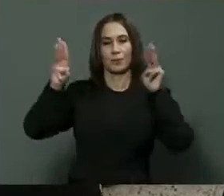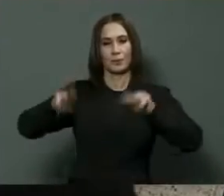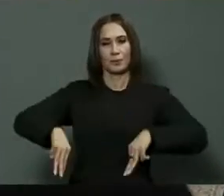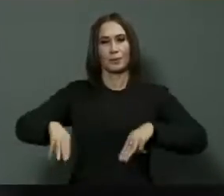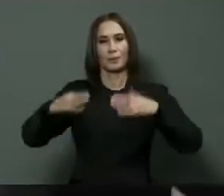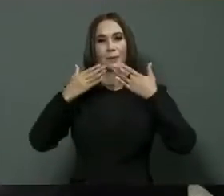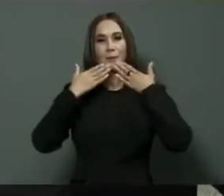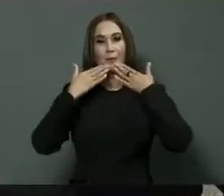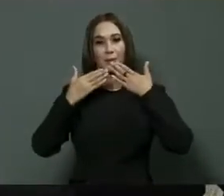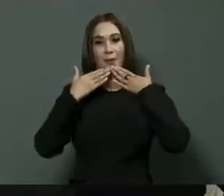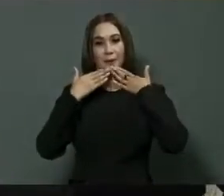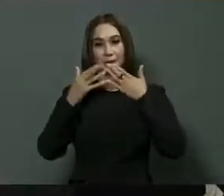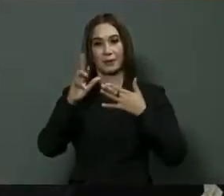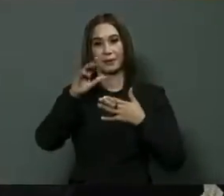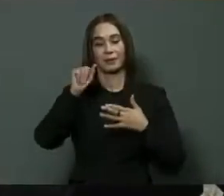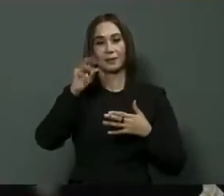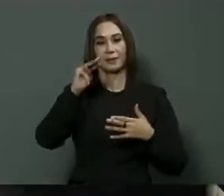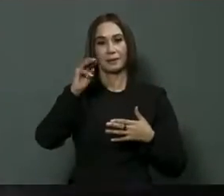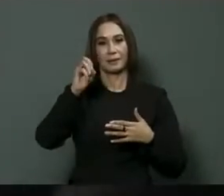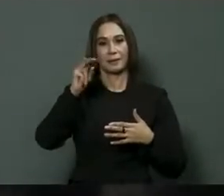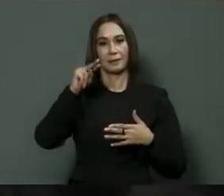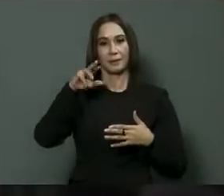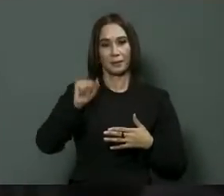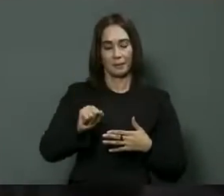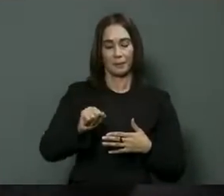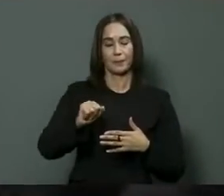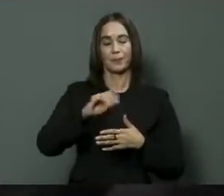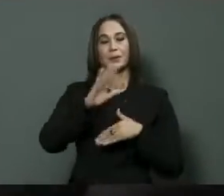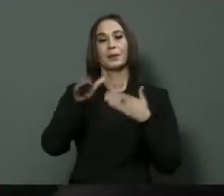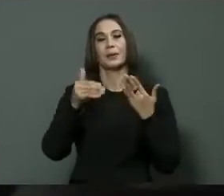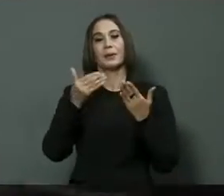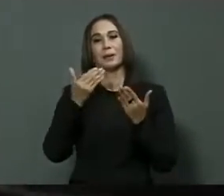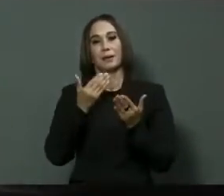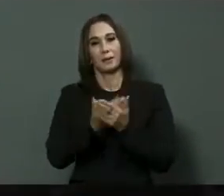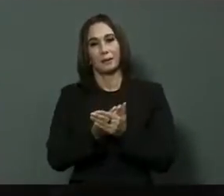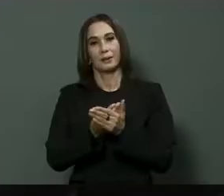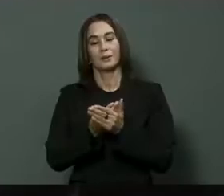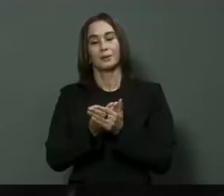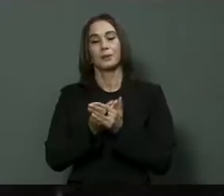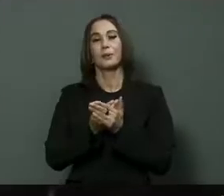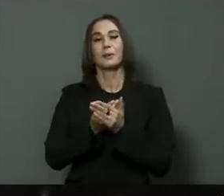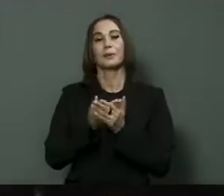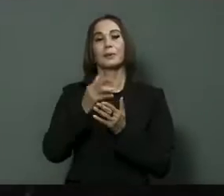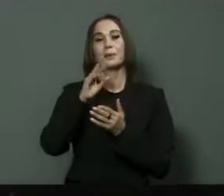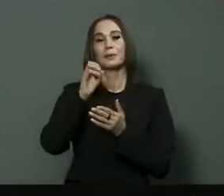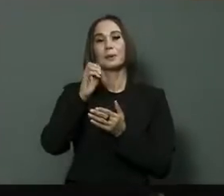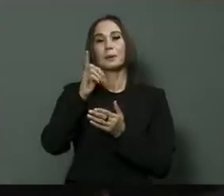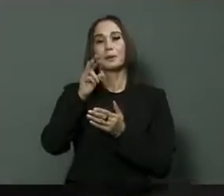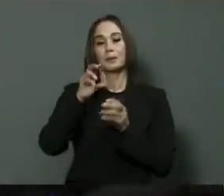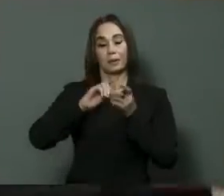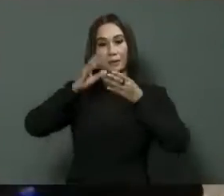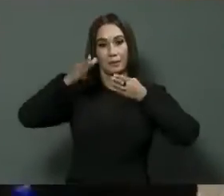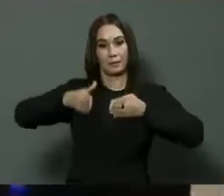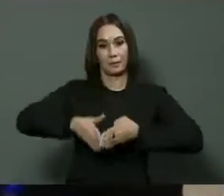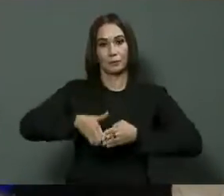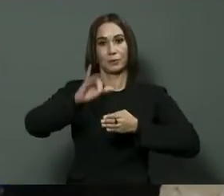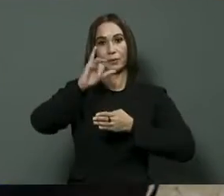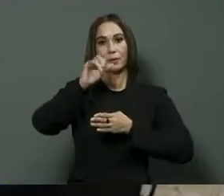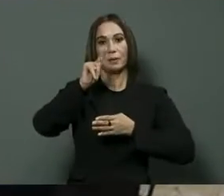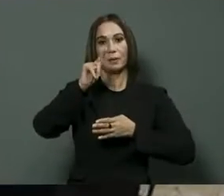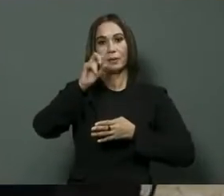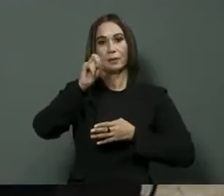Fermín, Ramón Antonio Guzmán Peralta, Rafael Ernesto Arias Rodríguez, director ejecutivo del